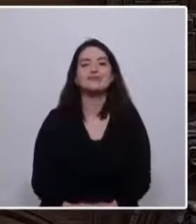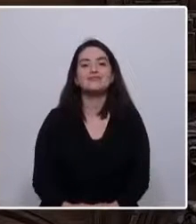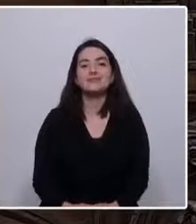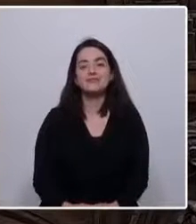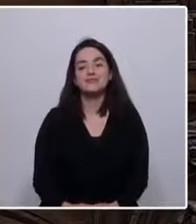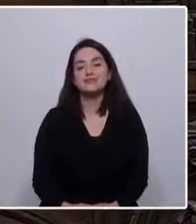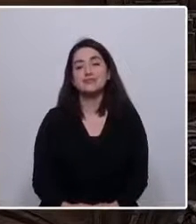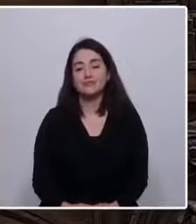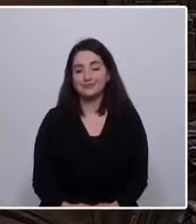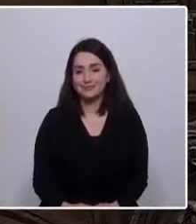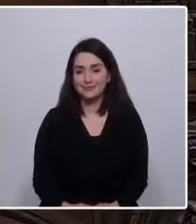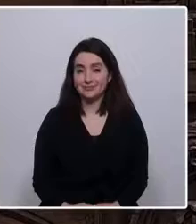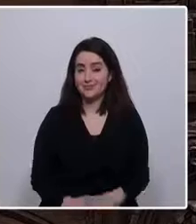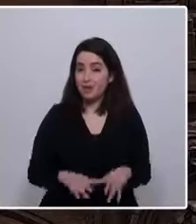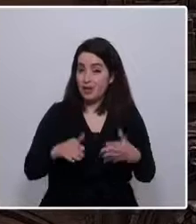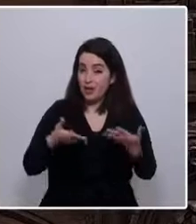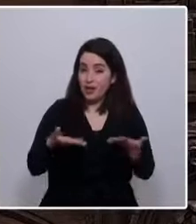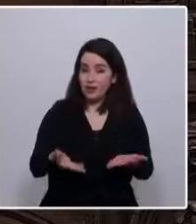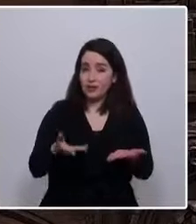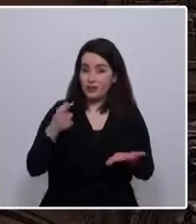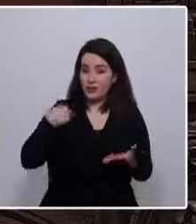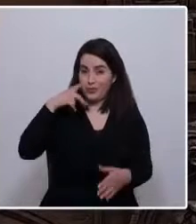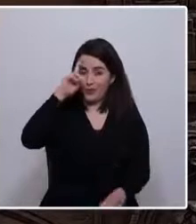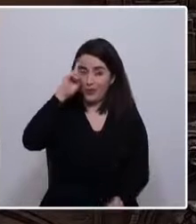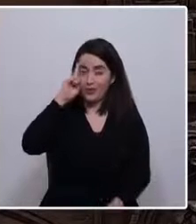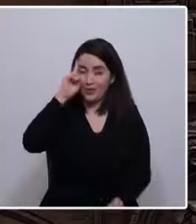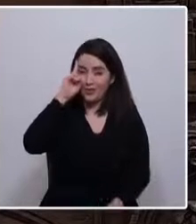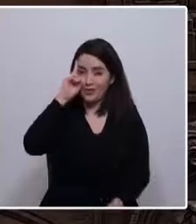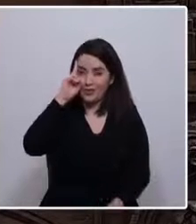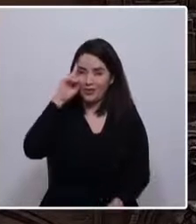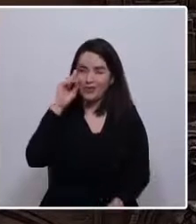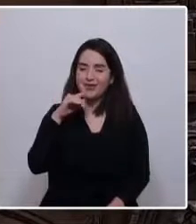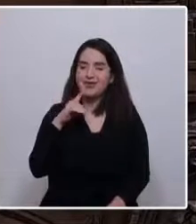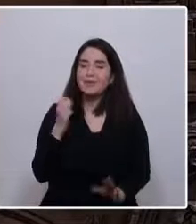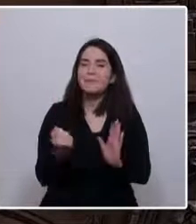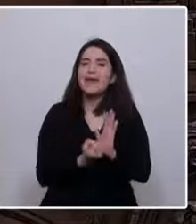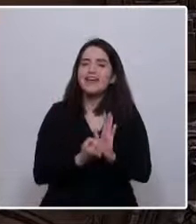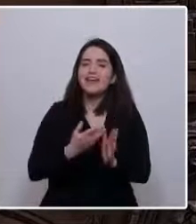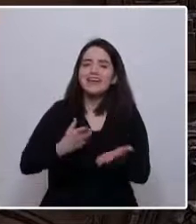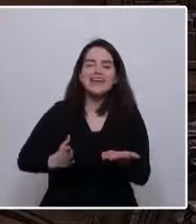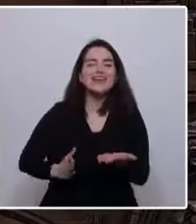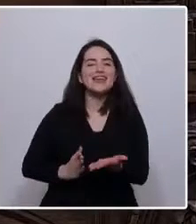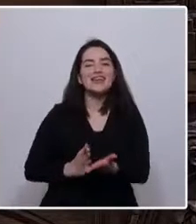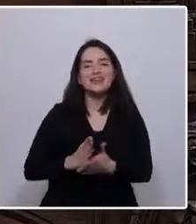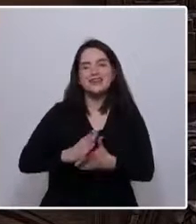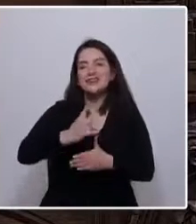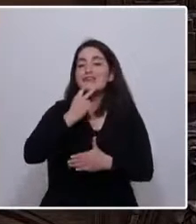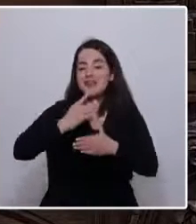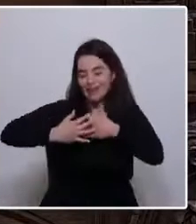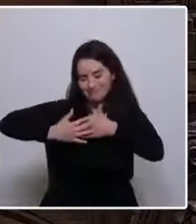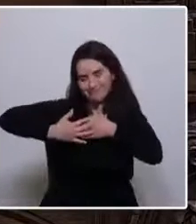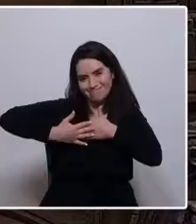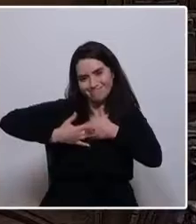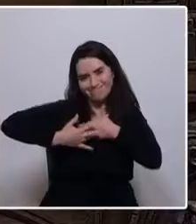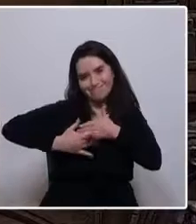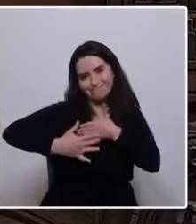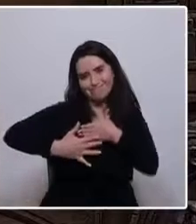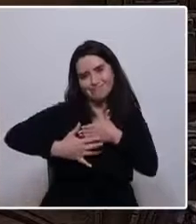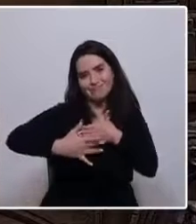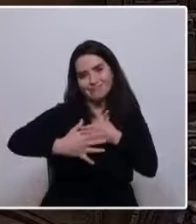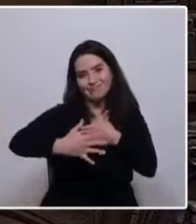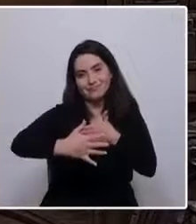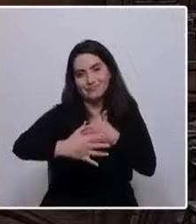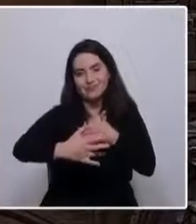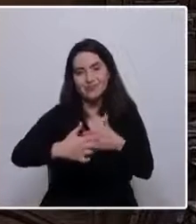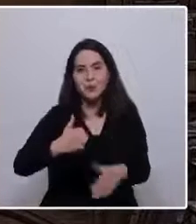pero esto que recuerdo marca el comienzo de una trayectoria de vida que fue cumpliendo las